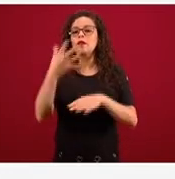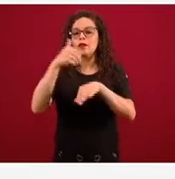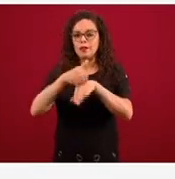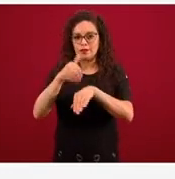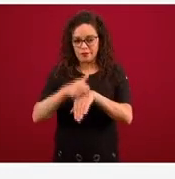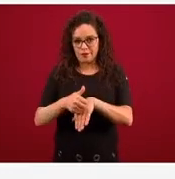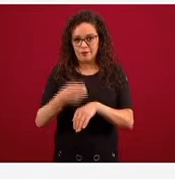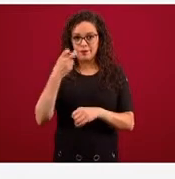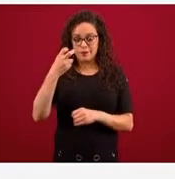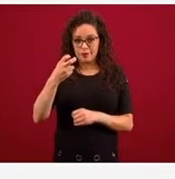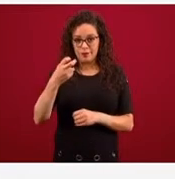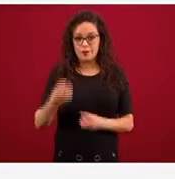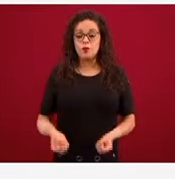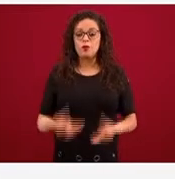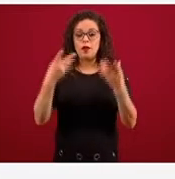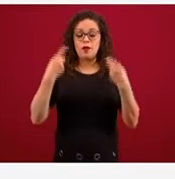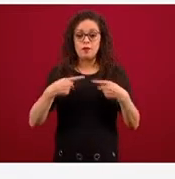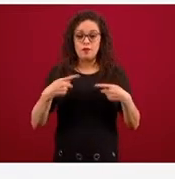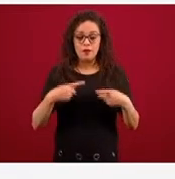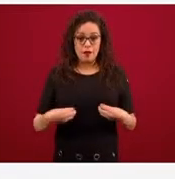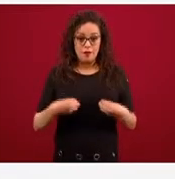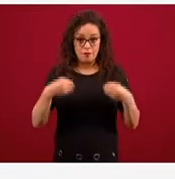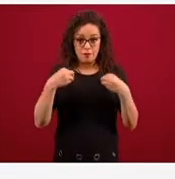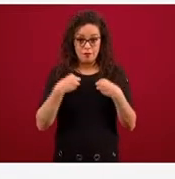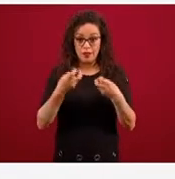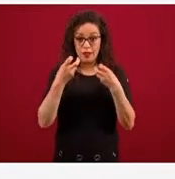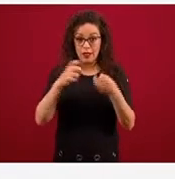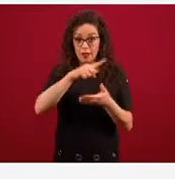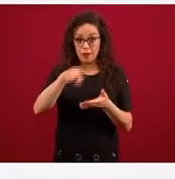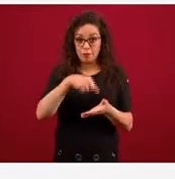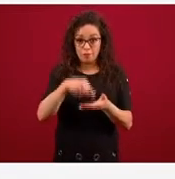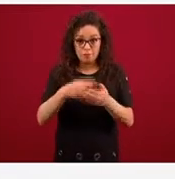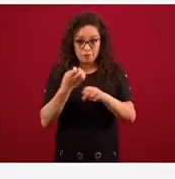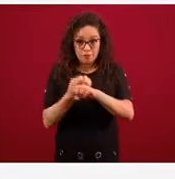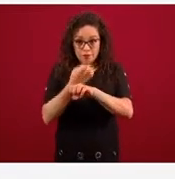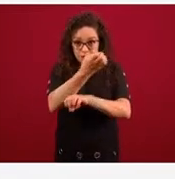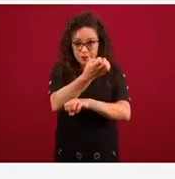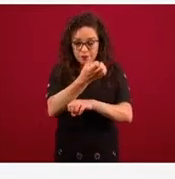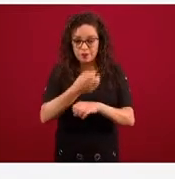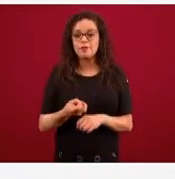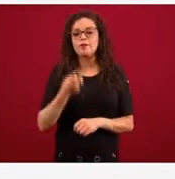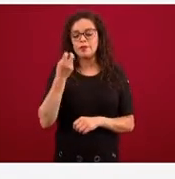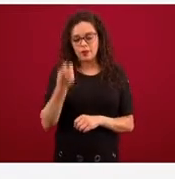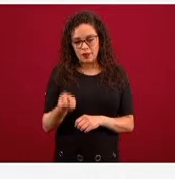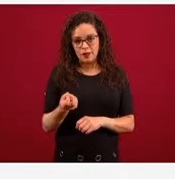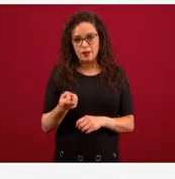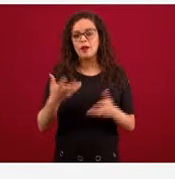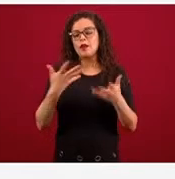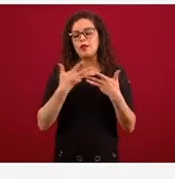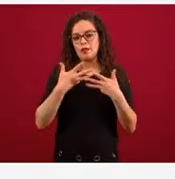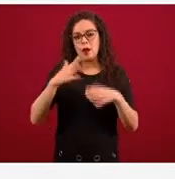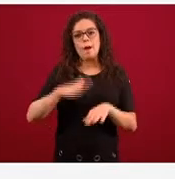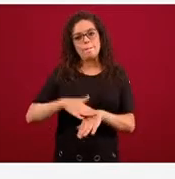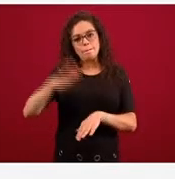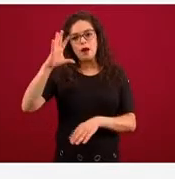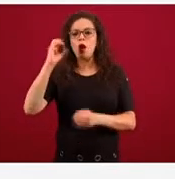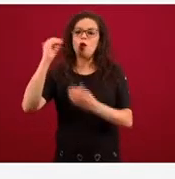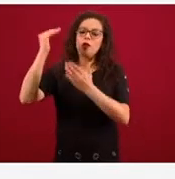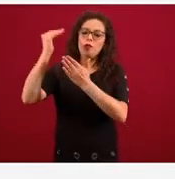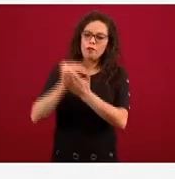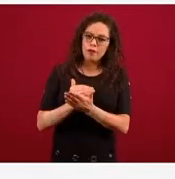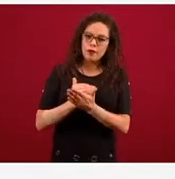base So poblacional, es decir, la this cantidad de speaks personas as que well, again, residen as en I ese said, estado, to the pues entonces population tenemos density in mayor each o state.